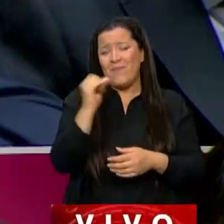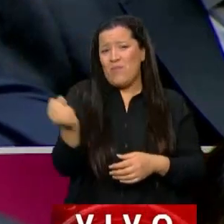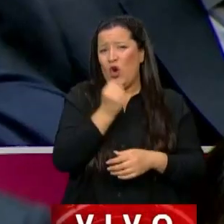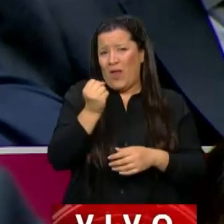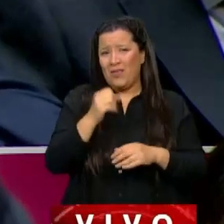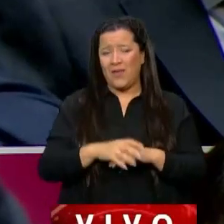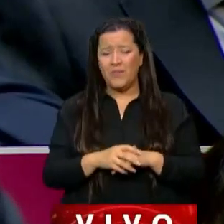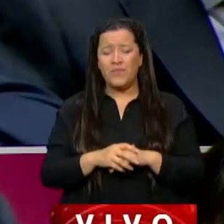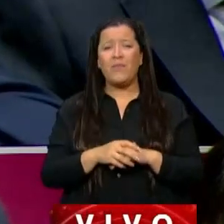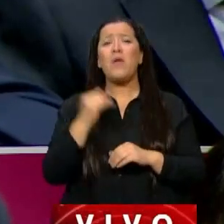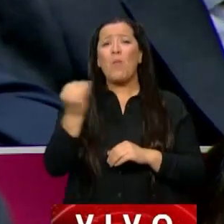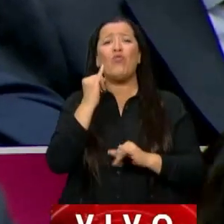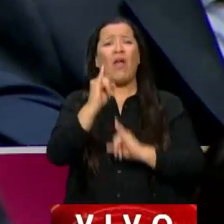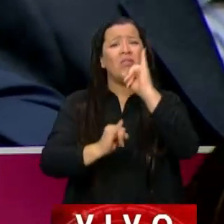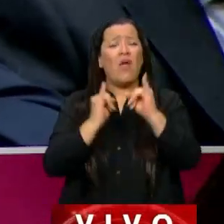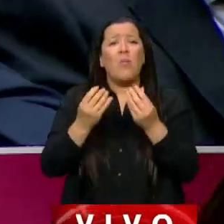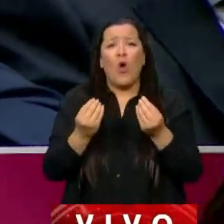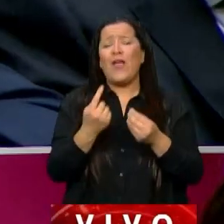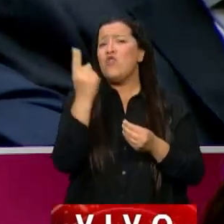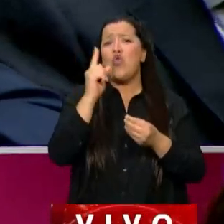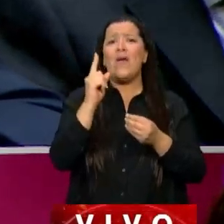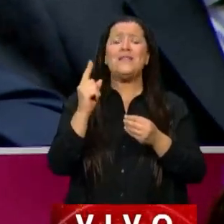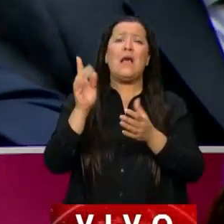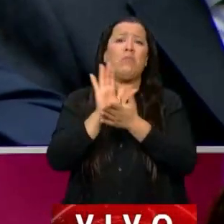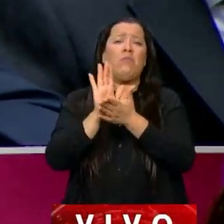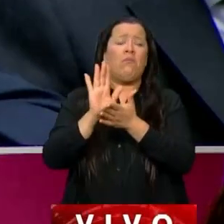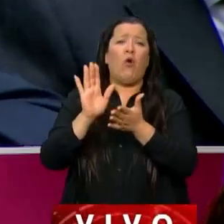lugar, porque no fue un hecho aislado